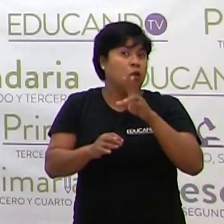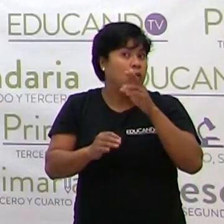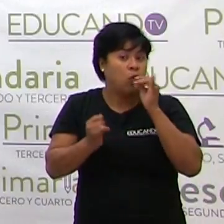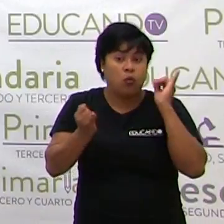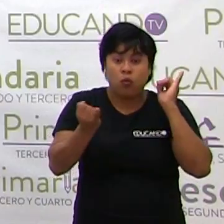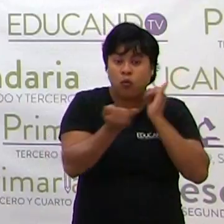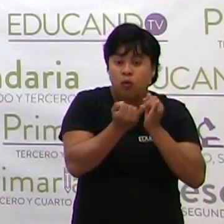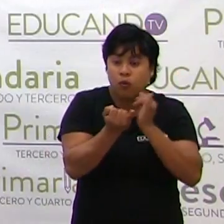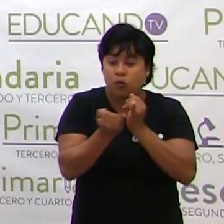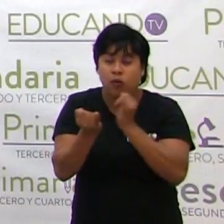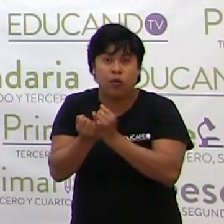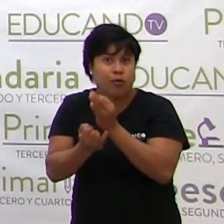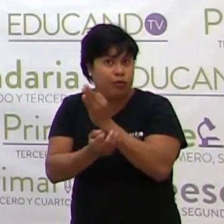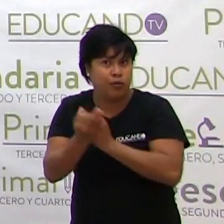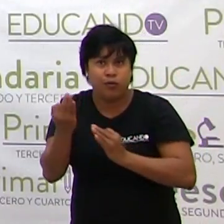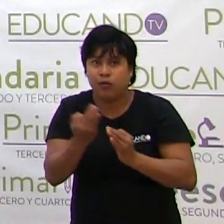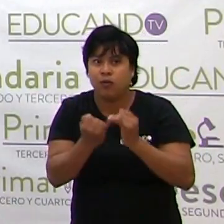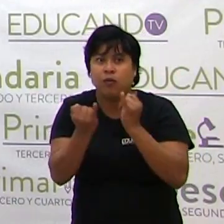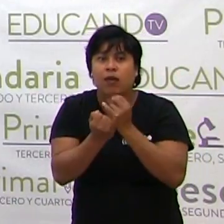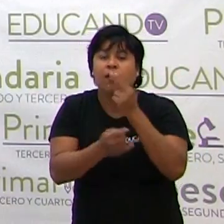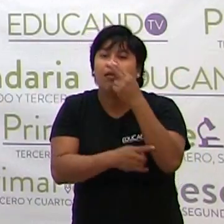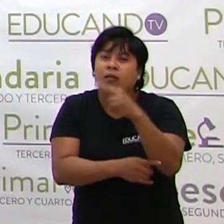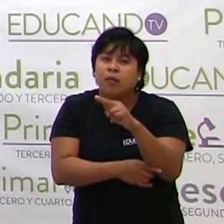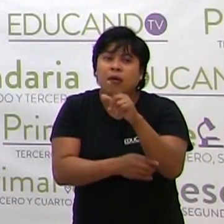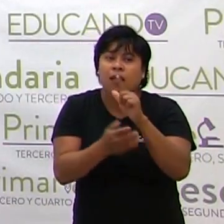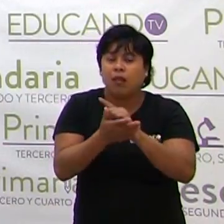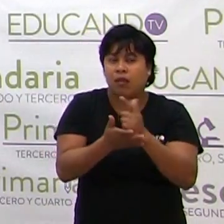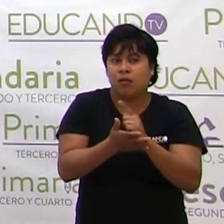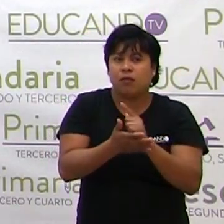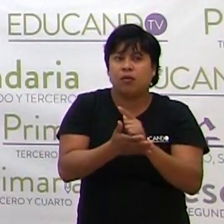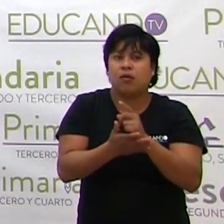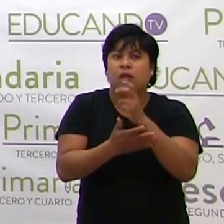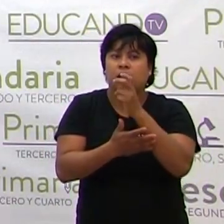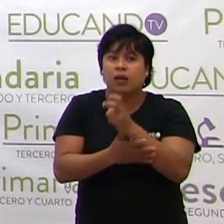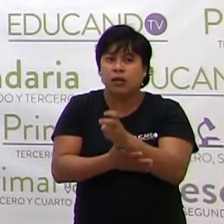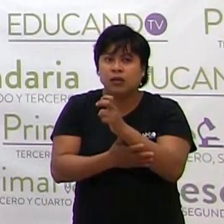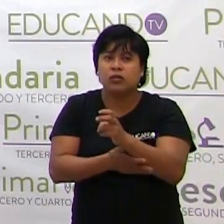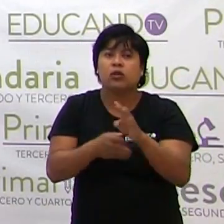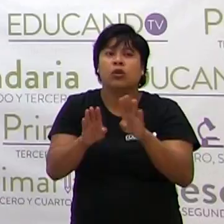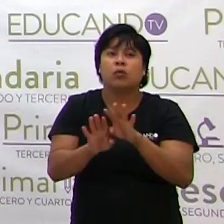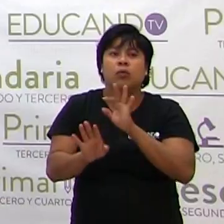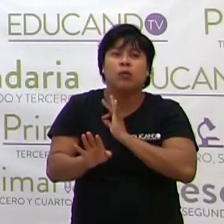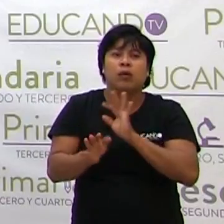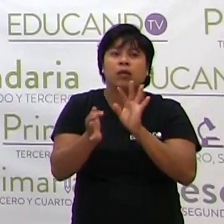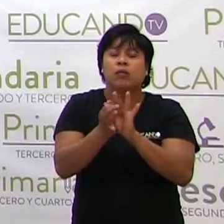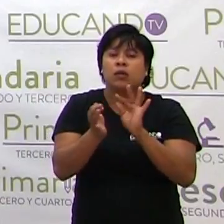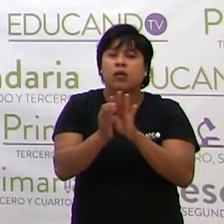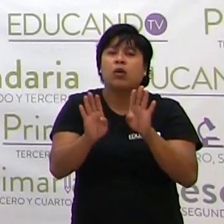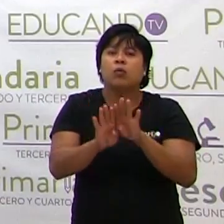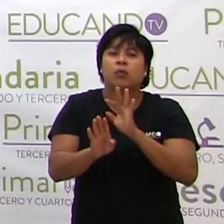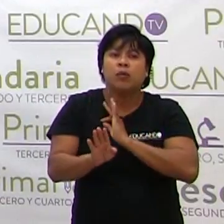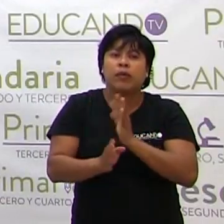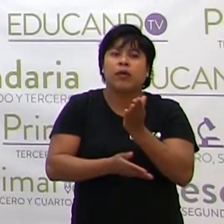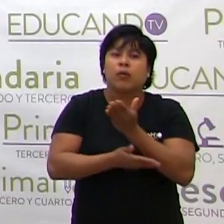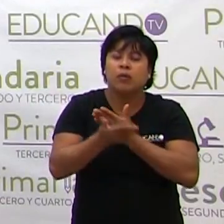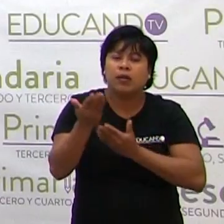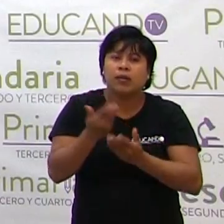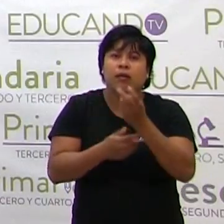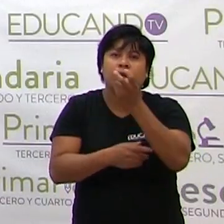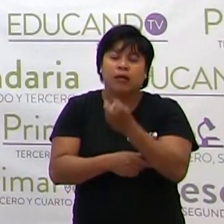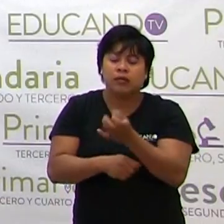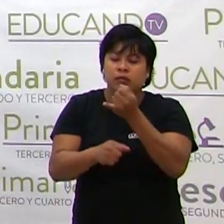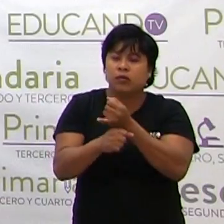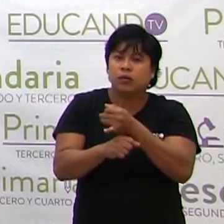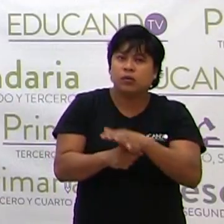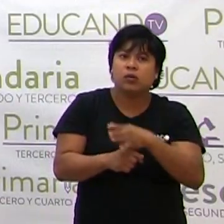no todos los que están ahí se llaman libros. Y esto nos hace referencia a poder compartir esta información con